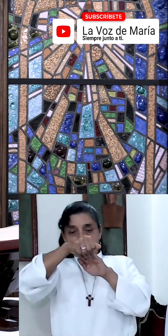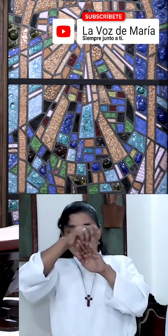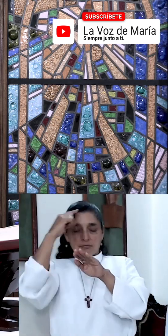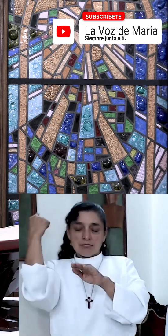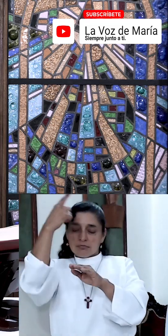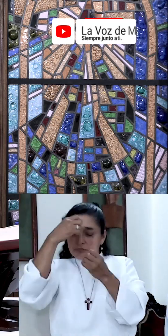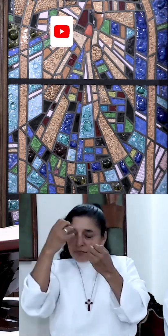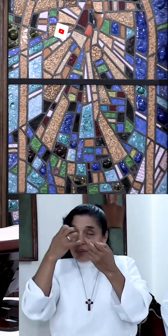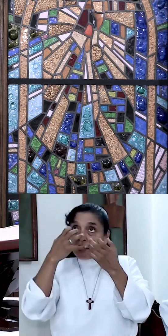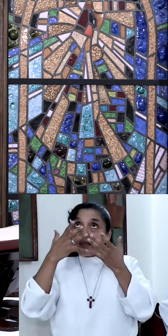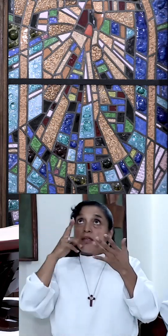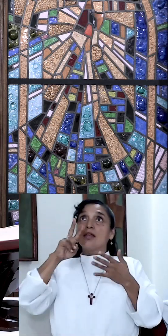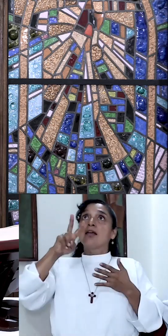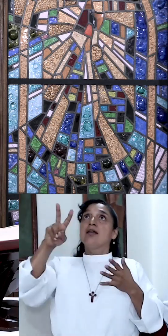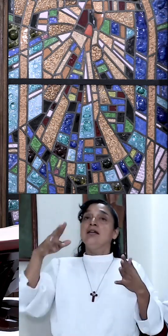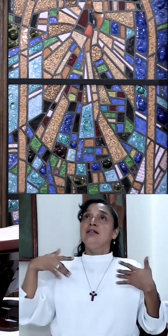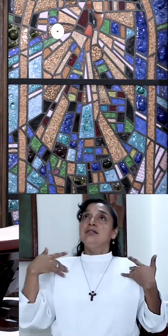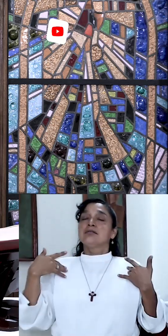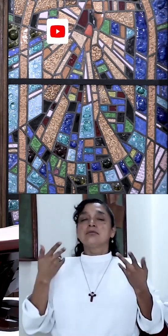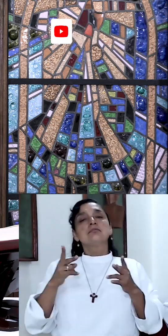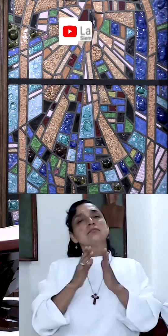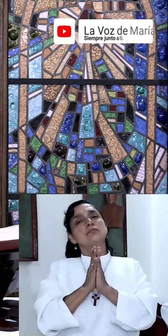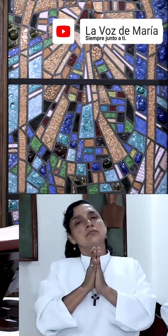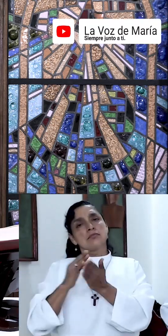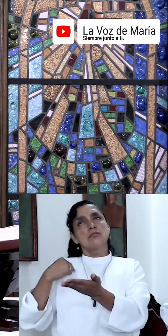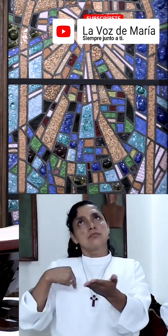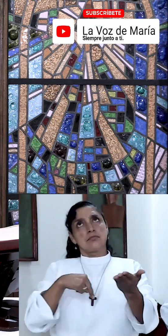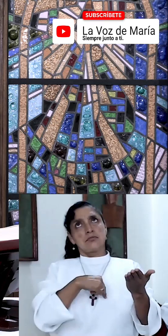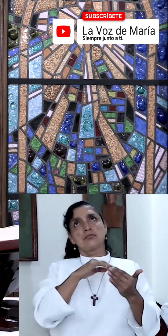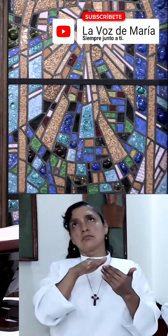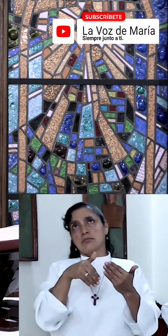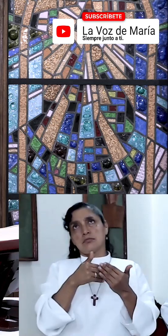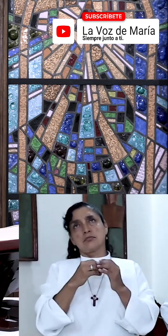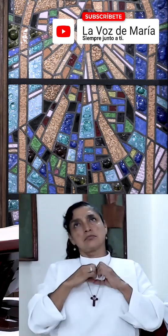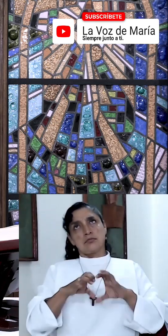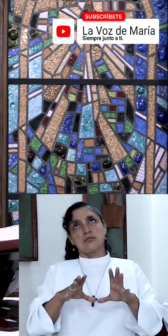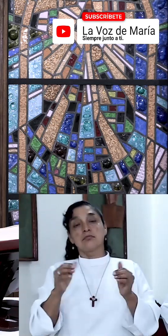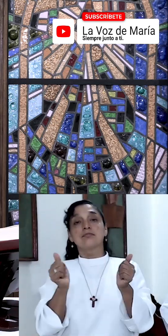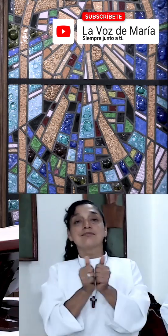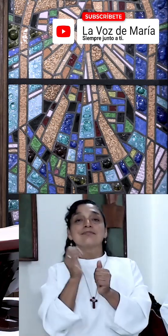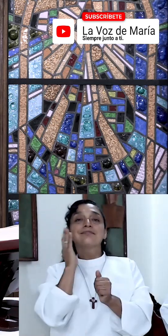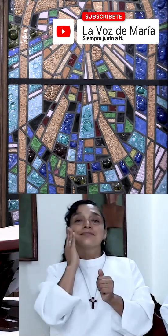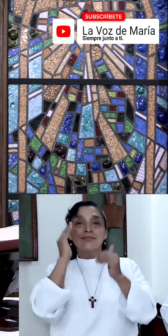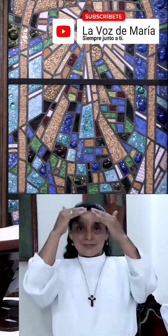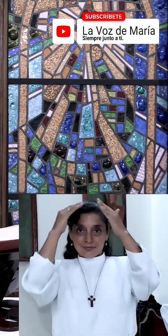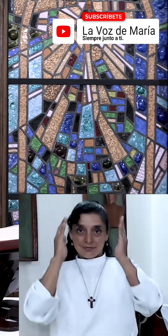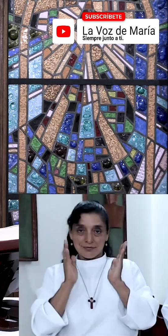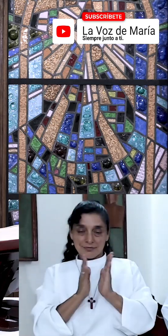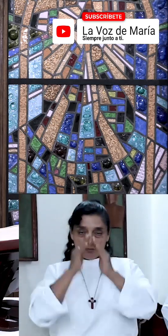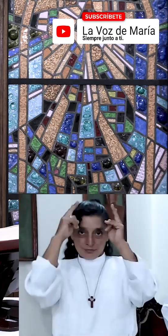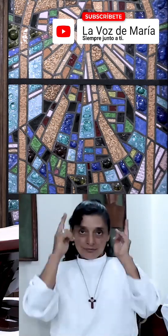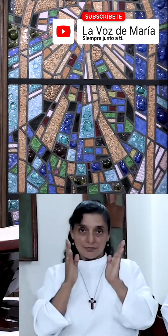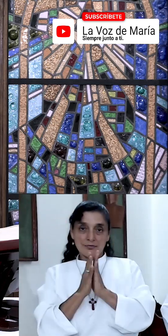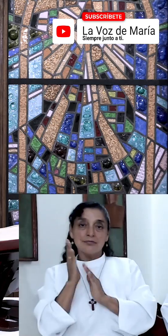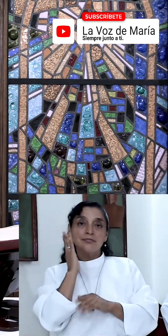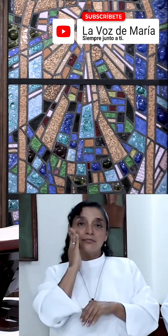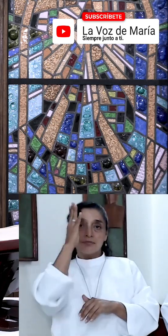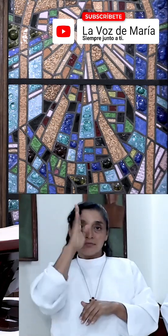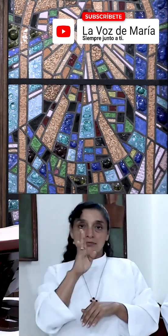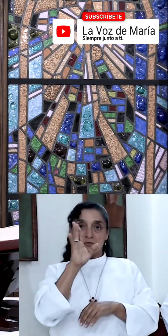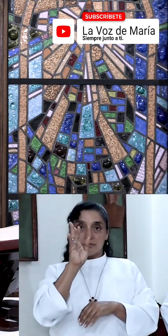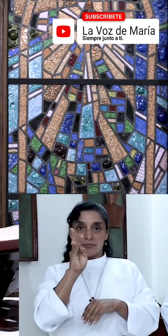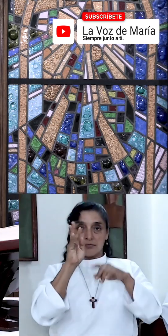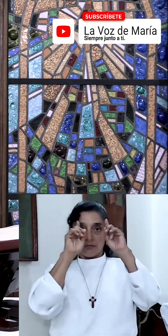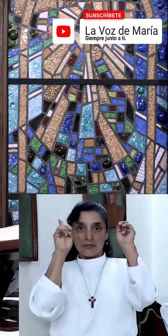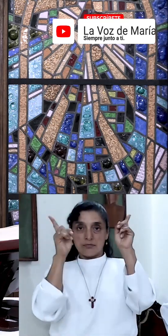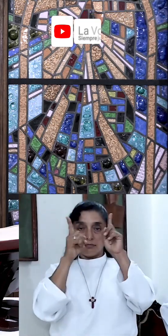la luz de tu rostro. Ten misericordia de todos nosotros. Y así como María, la Virgen Madre de Dios, su